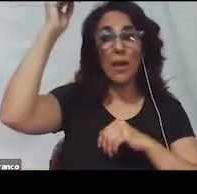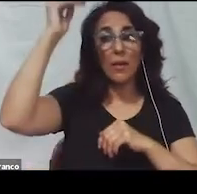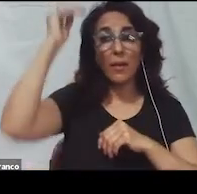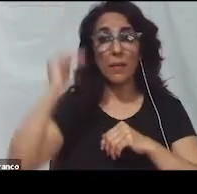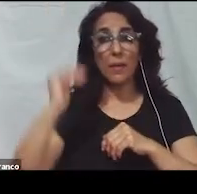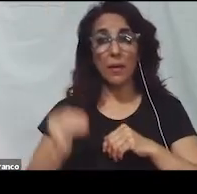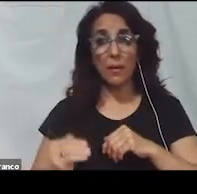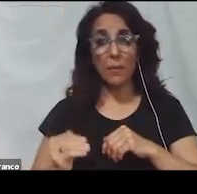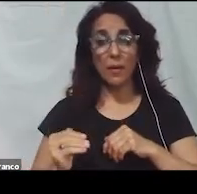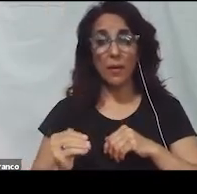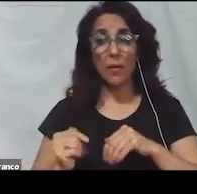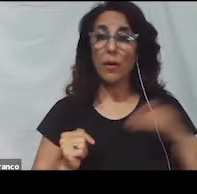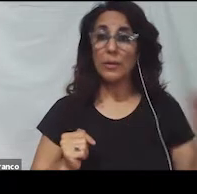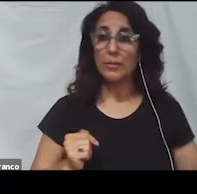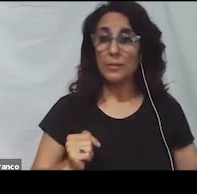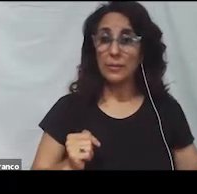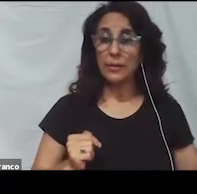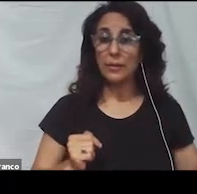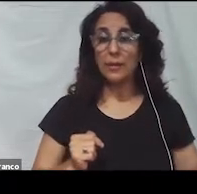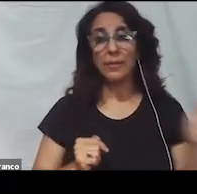abajo y de izquierda a derecha.